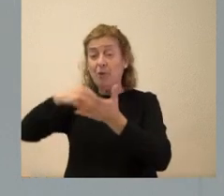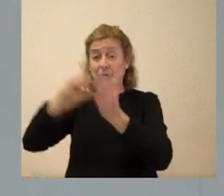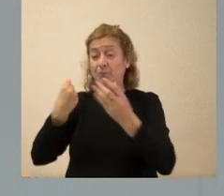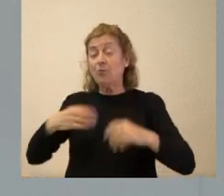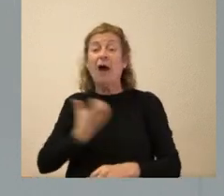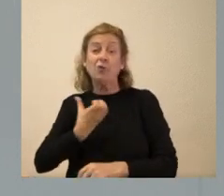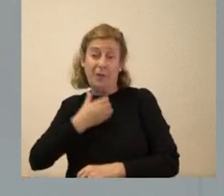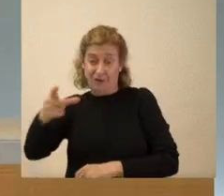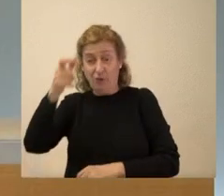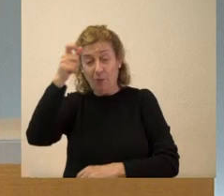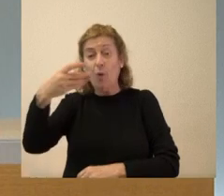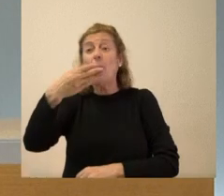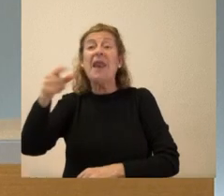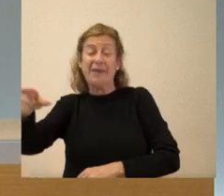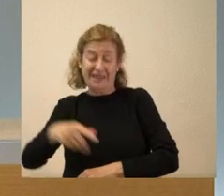Benavente